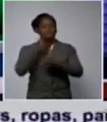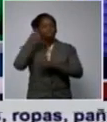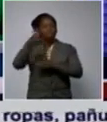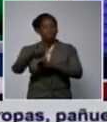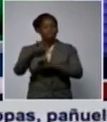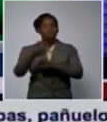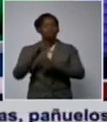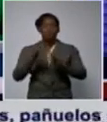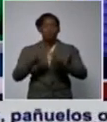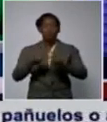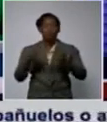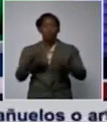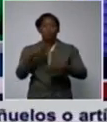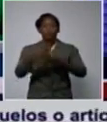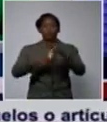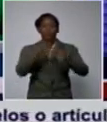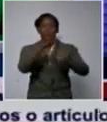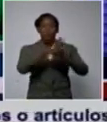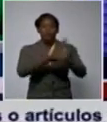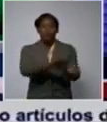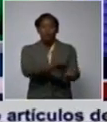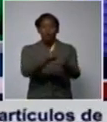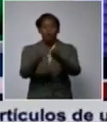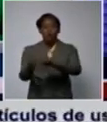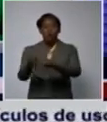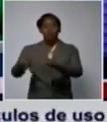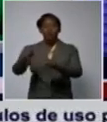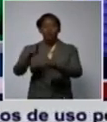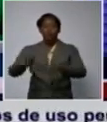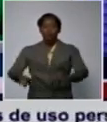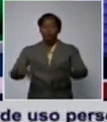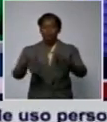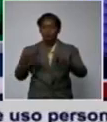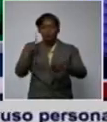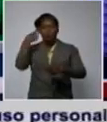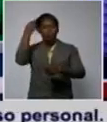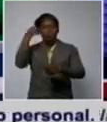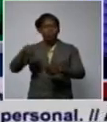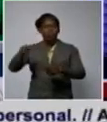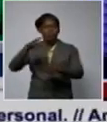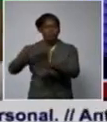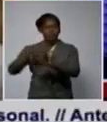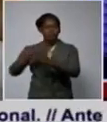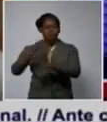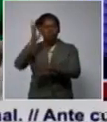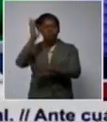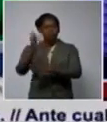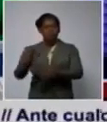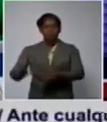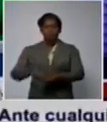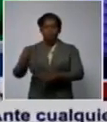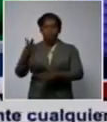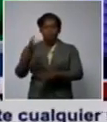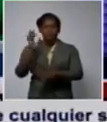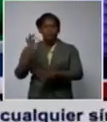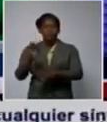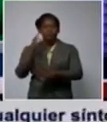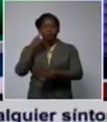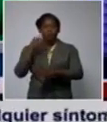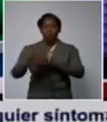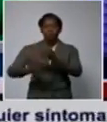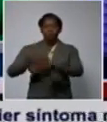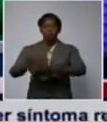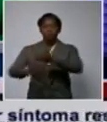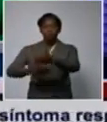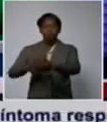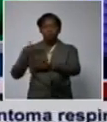todavía mucho más rigurosas, que no tengo duda de que van a permitir lo que se logró en el año